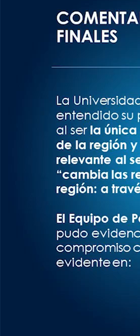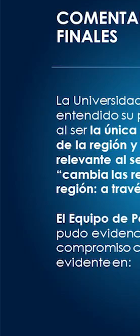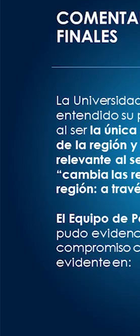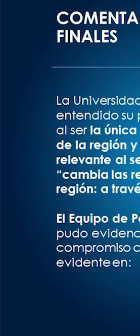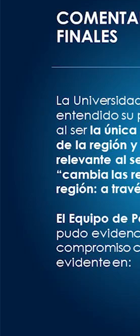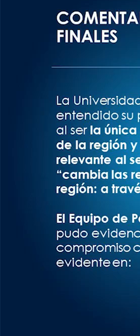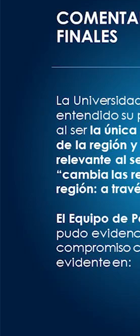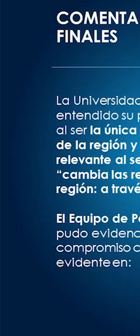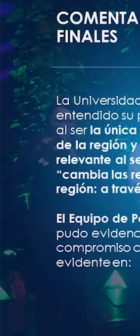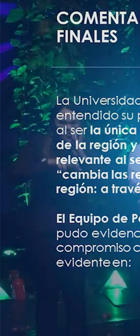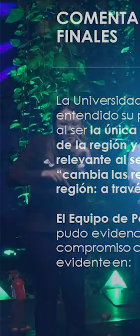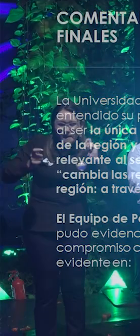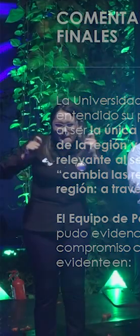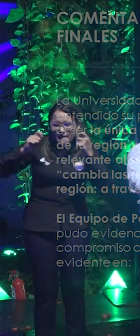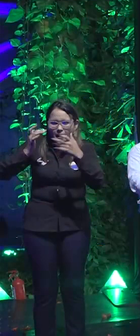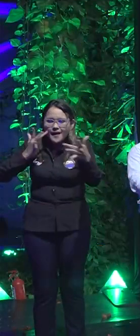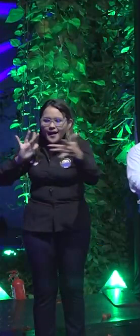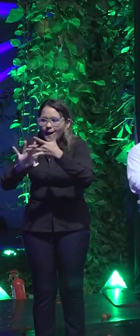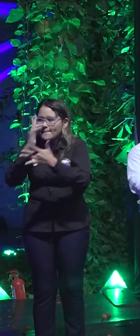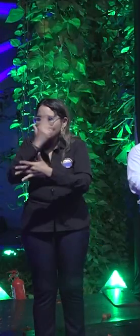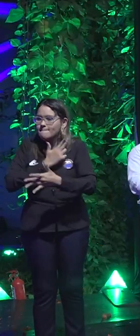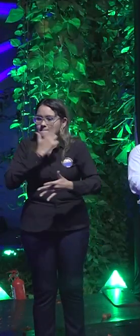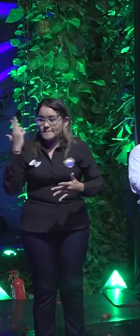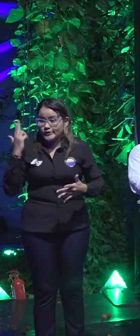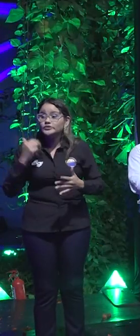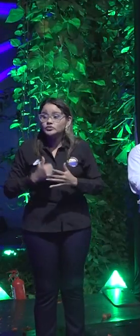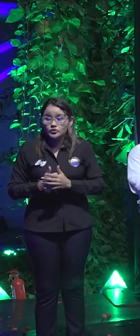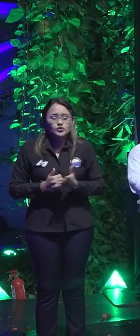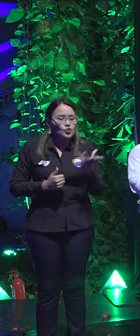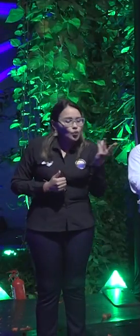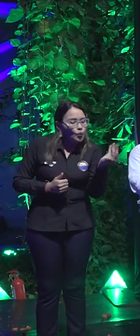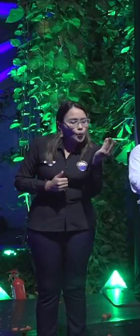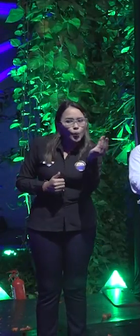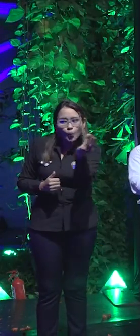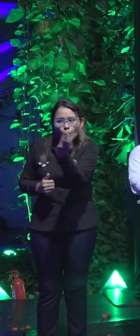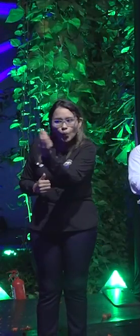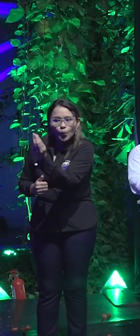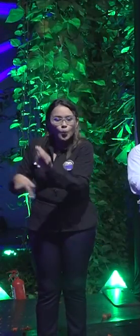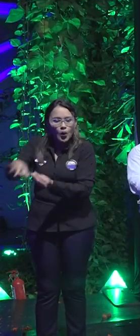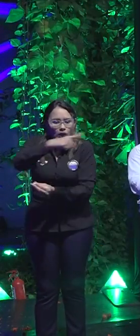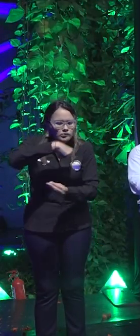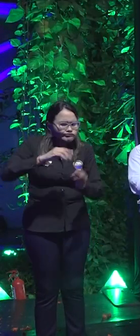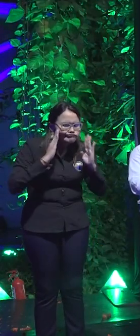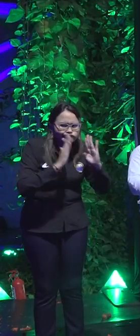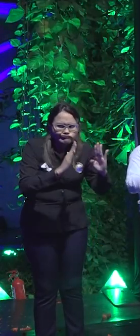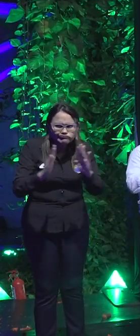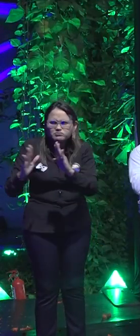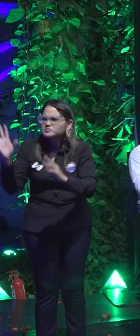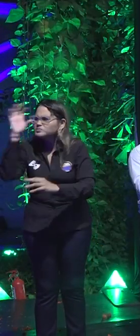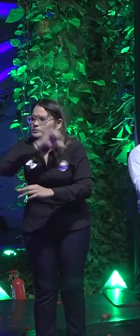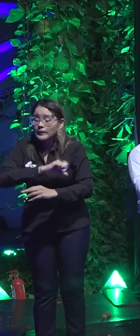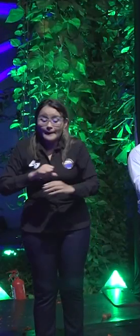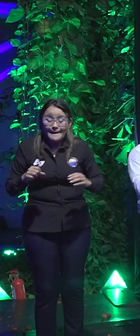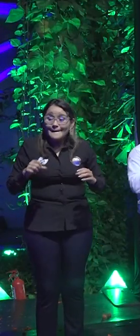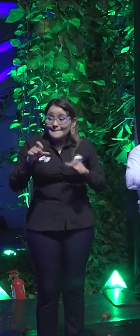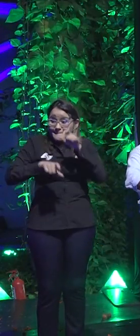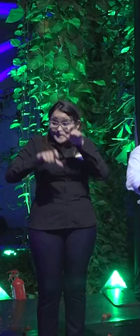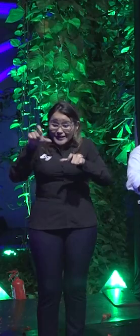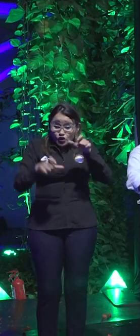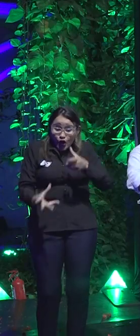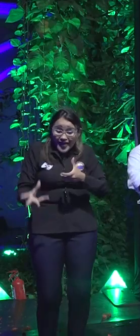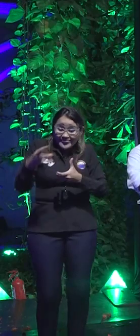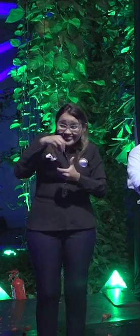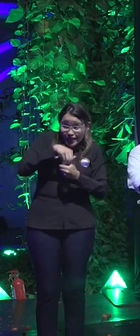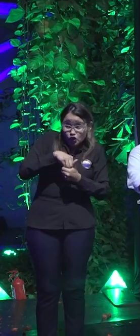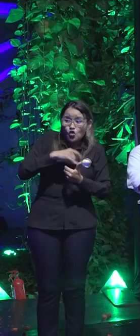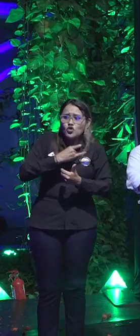pudo evidenciar que este compromiso con sus grupos de interés es evidente en las personas dentro y alrededor de la universidad creen en la misión de la